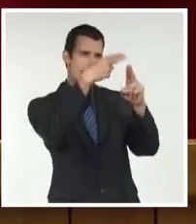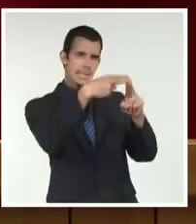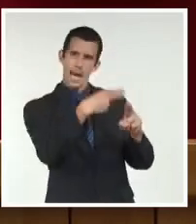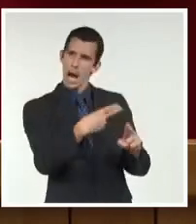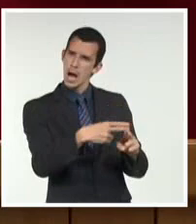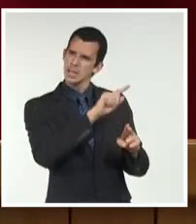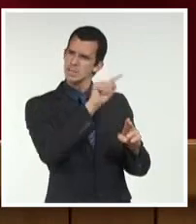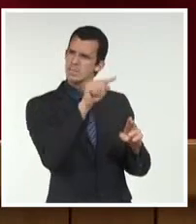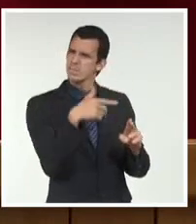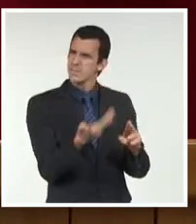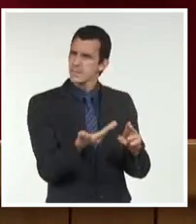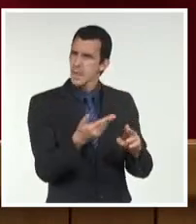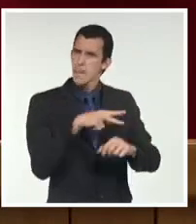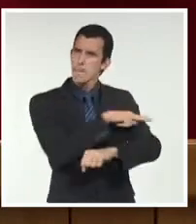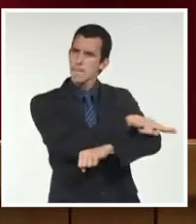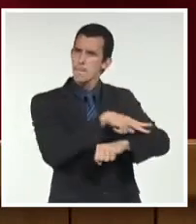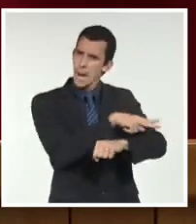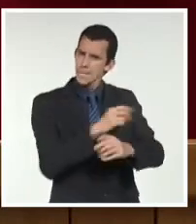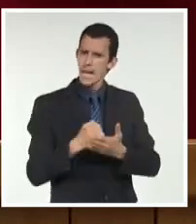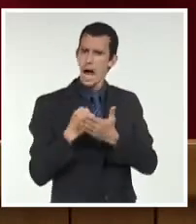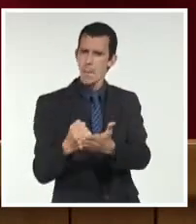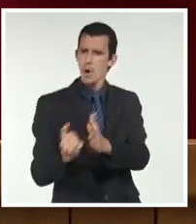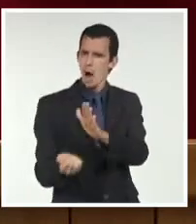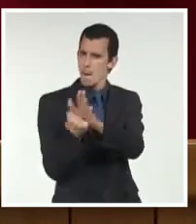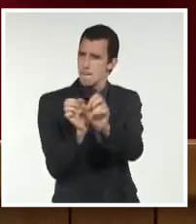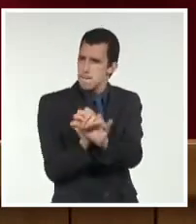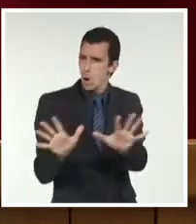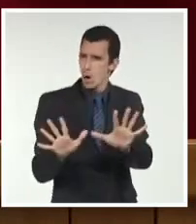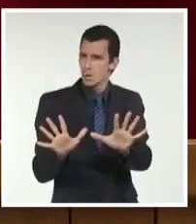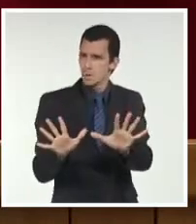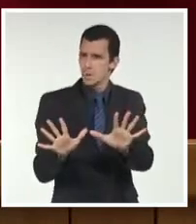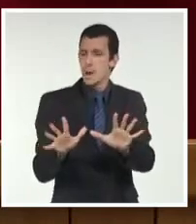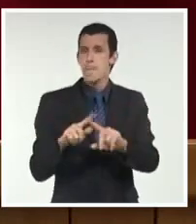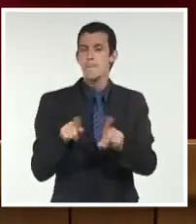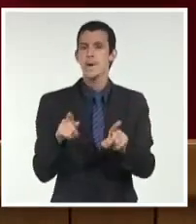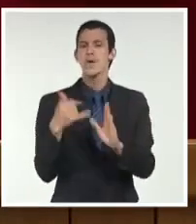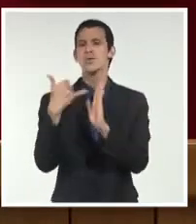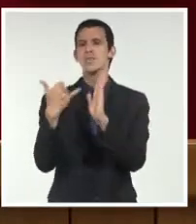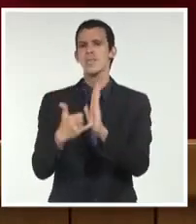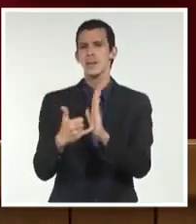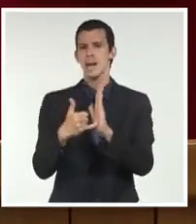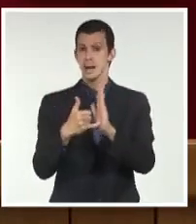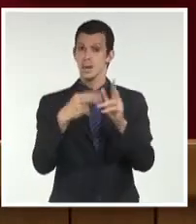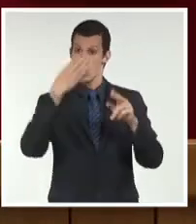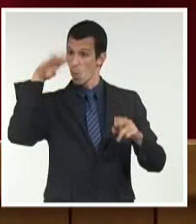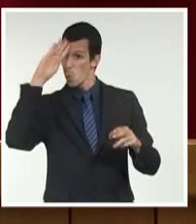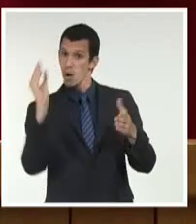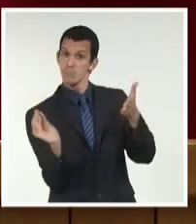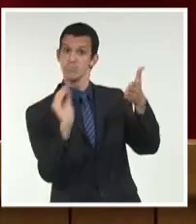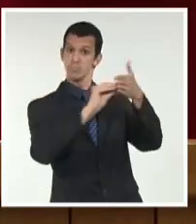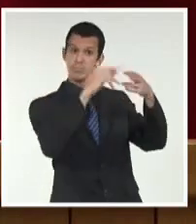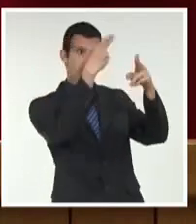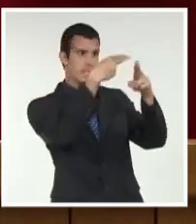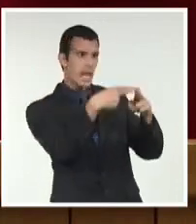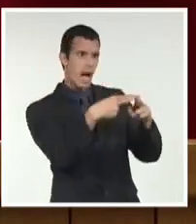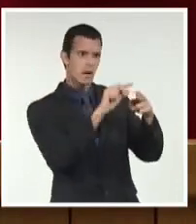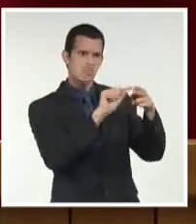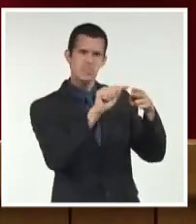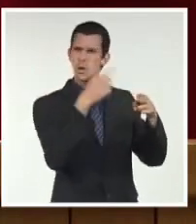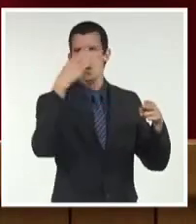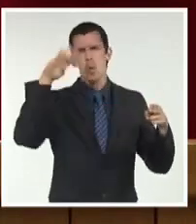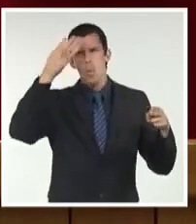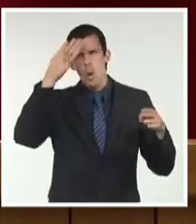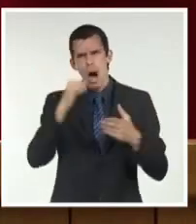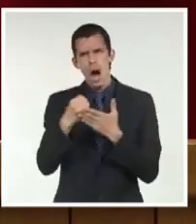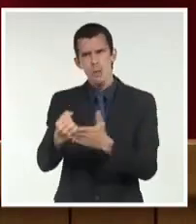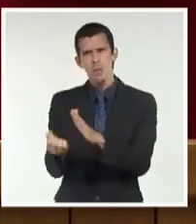No hay político o funcionario del gobierno estadounidense que pueda sostener honestamente esa acusación. Nadie